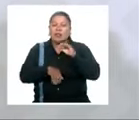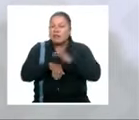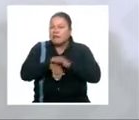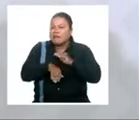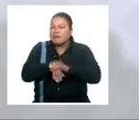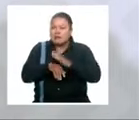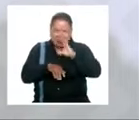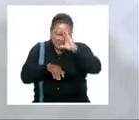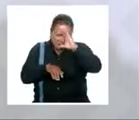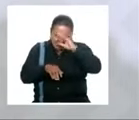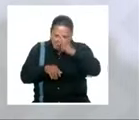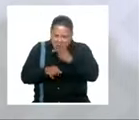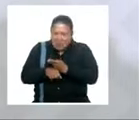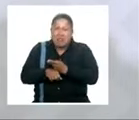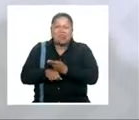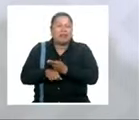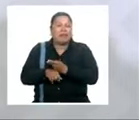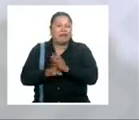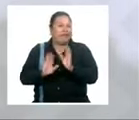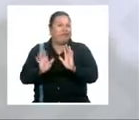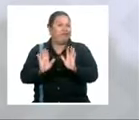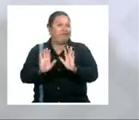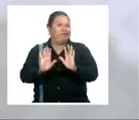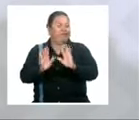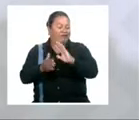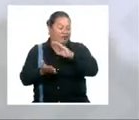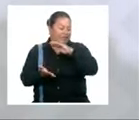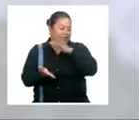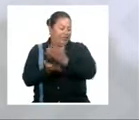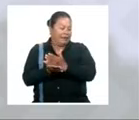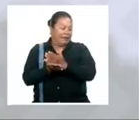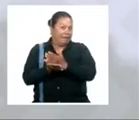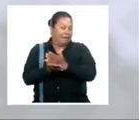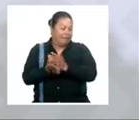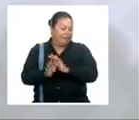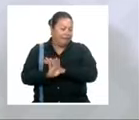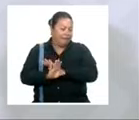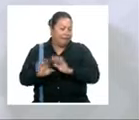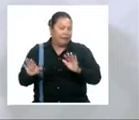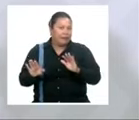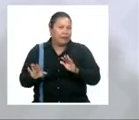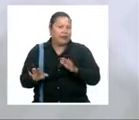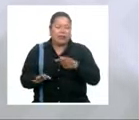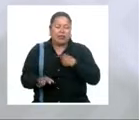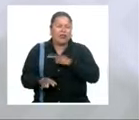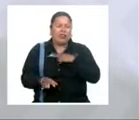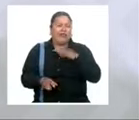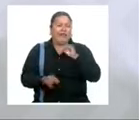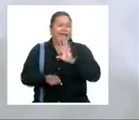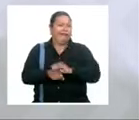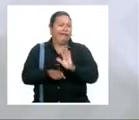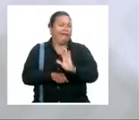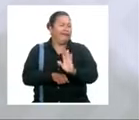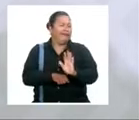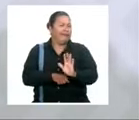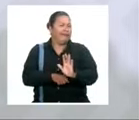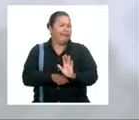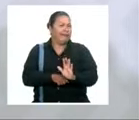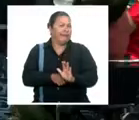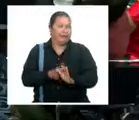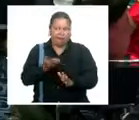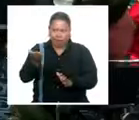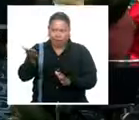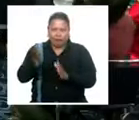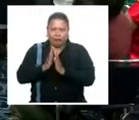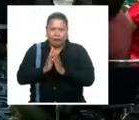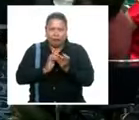amigos, compadres. Eso ya se acabó. Aquí no vamos a permitir eso. Sí,